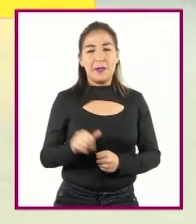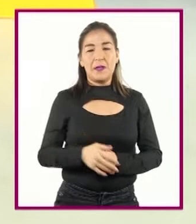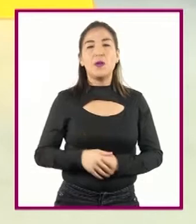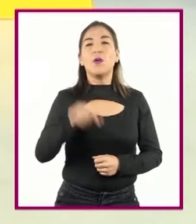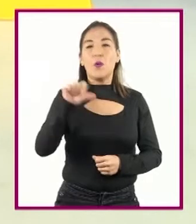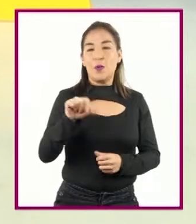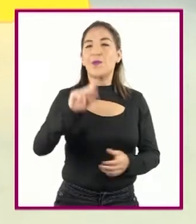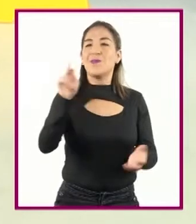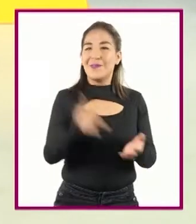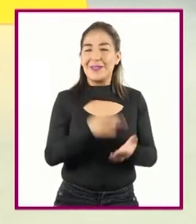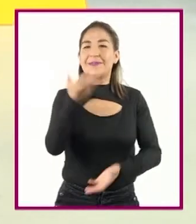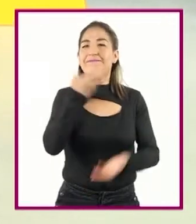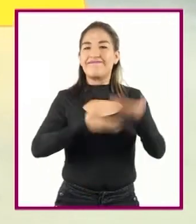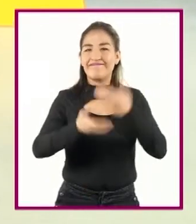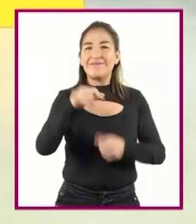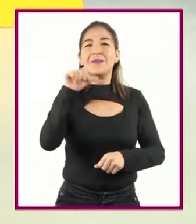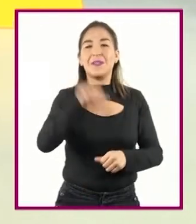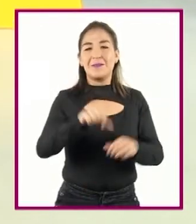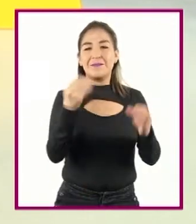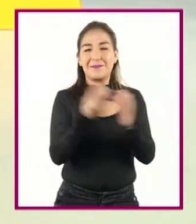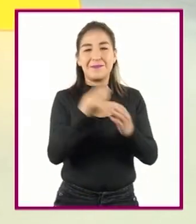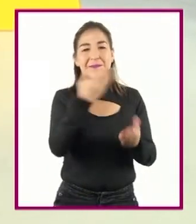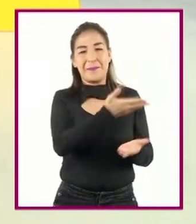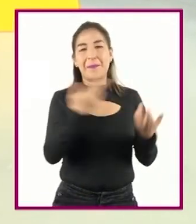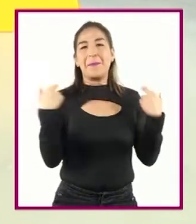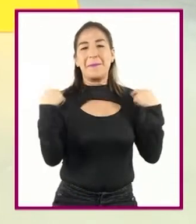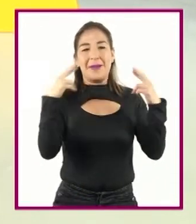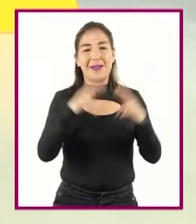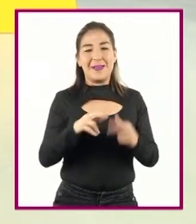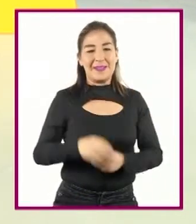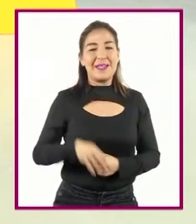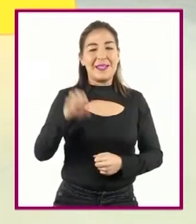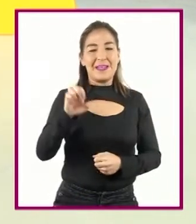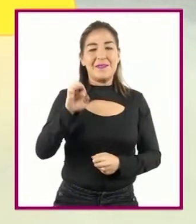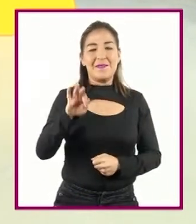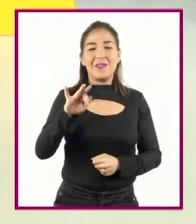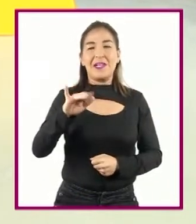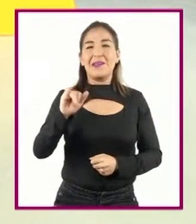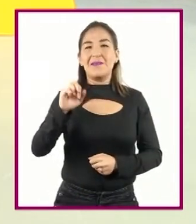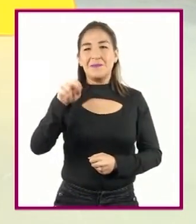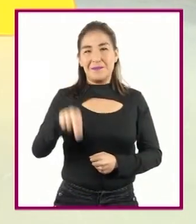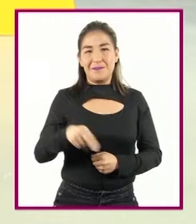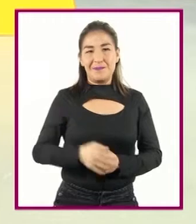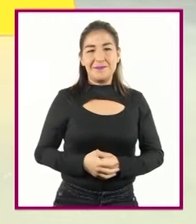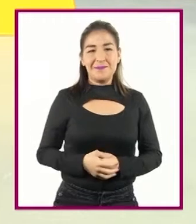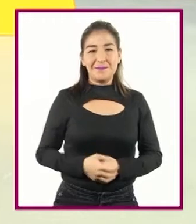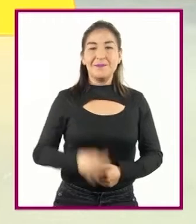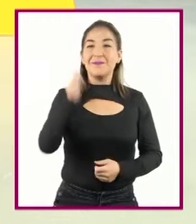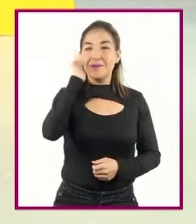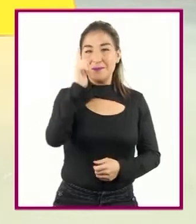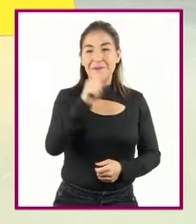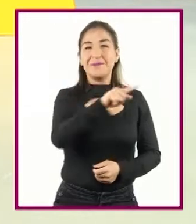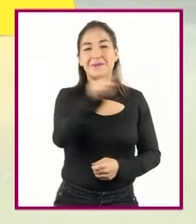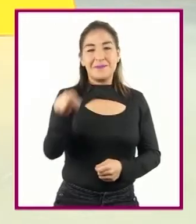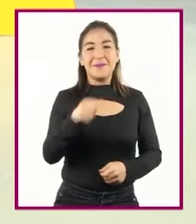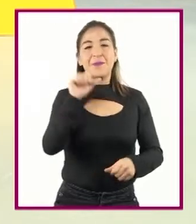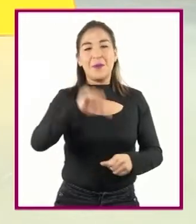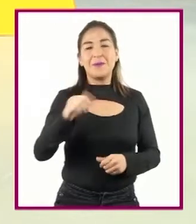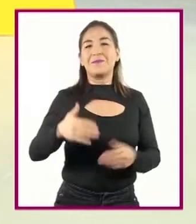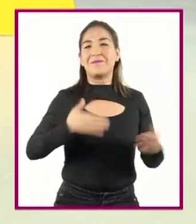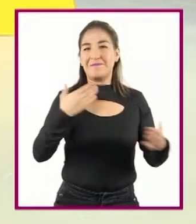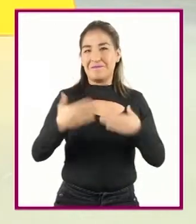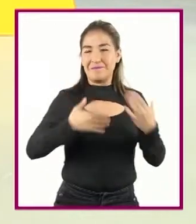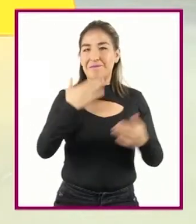de nuevo compartiré la sesión con el maestro Efraín Domínguez Hernández. Esperamos que sea